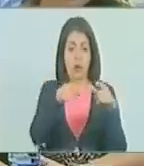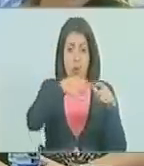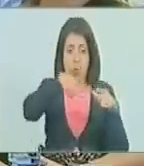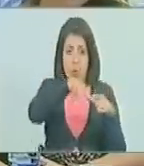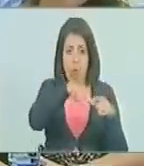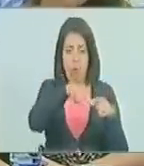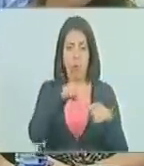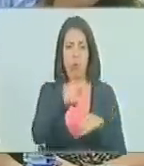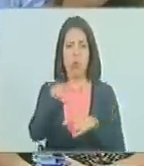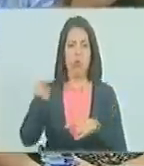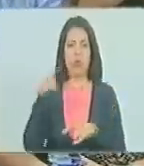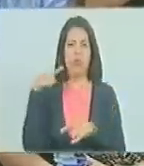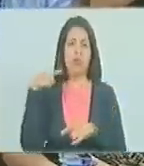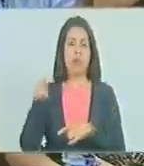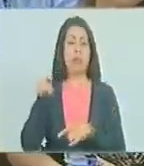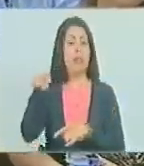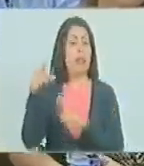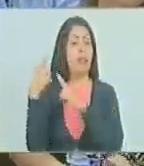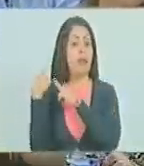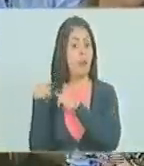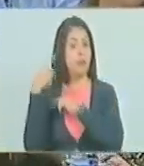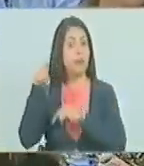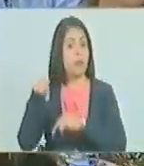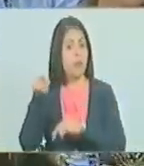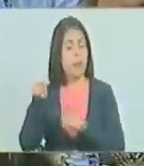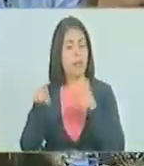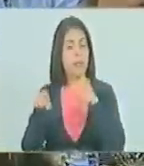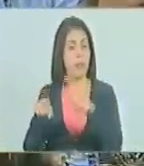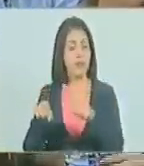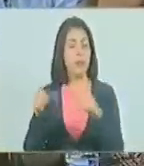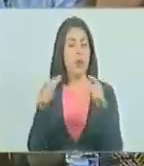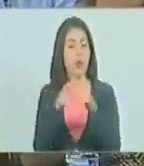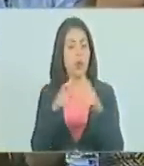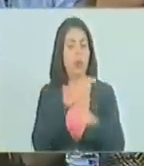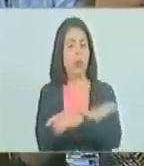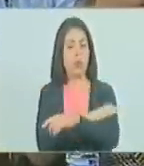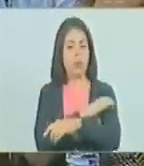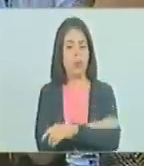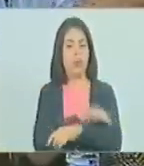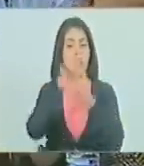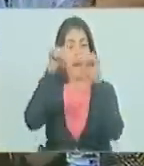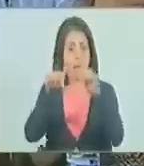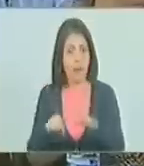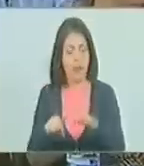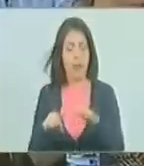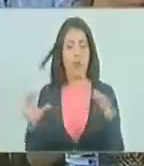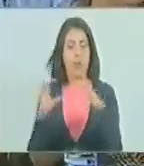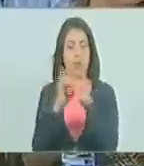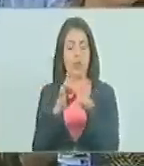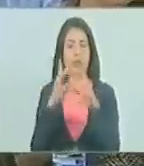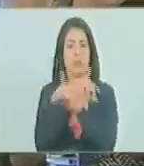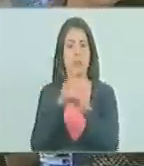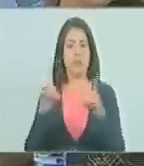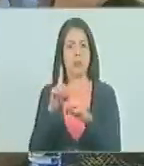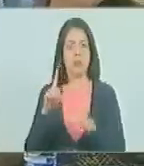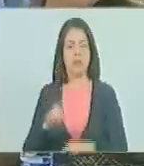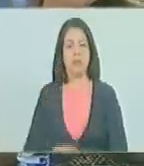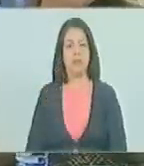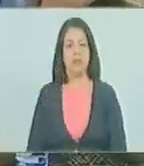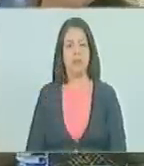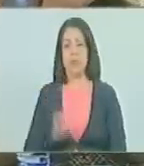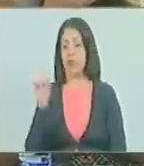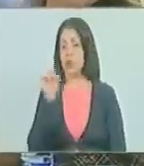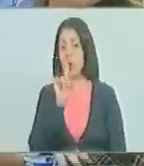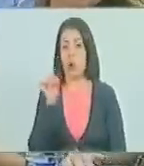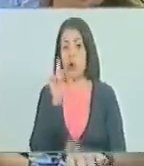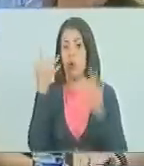grupúsculo, ustedes tienen que ser responsables también con esta fracción parlamentaria que está aquí de la Alianza Democrática Venezolana. No